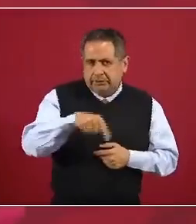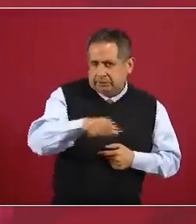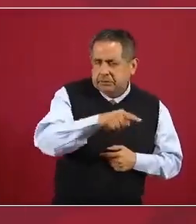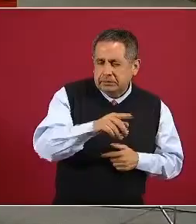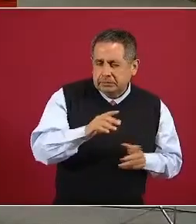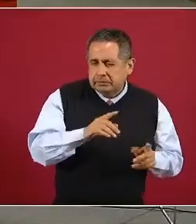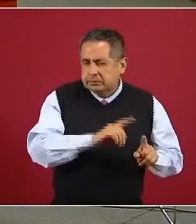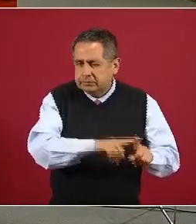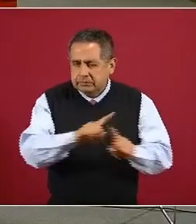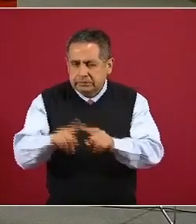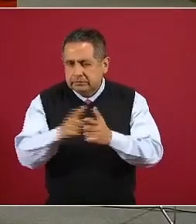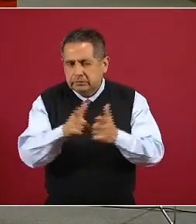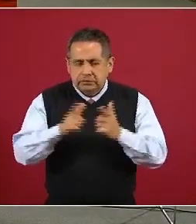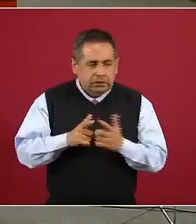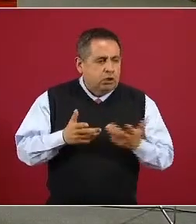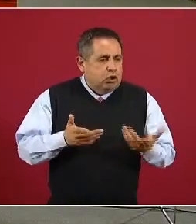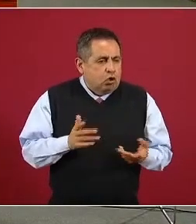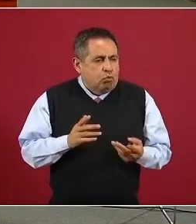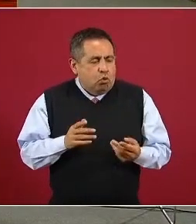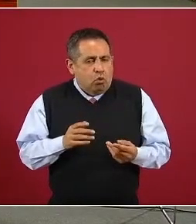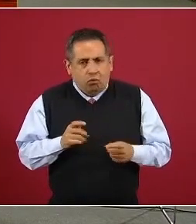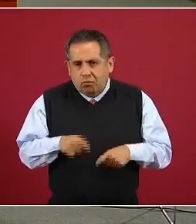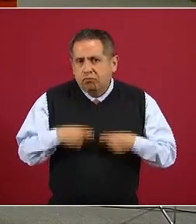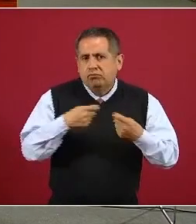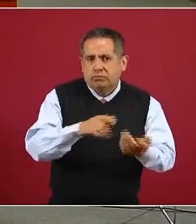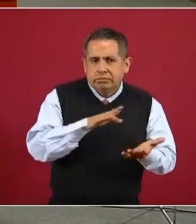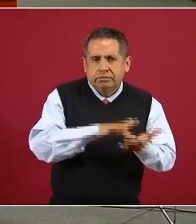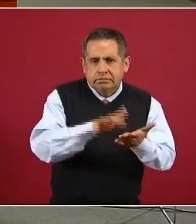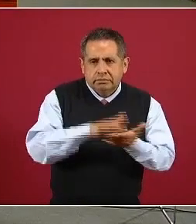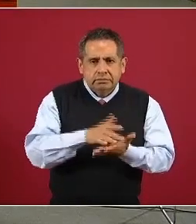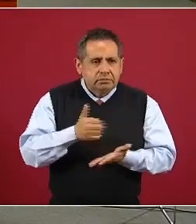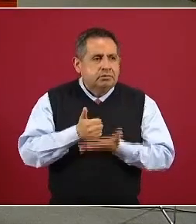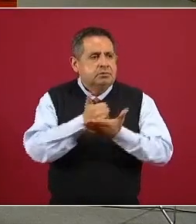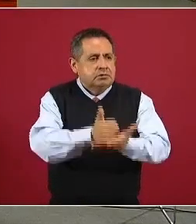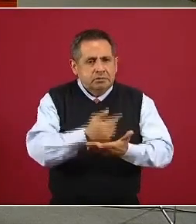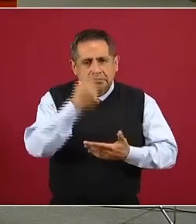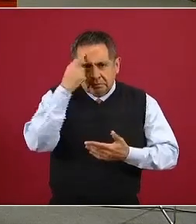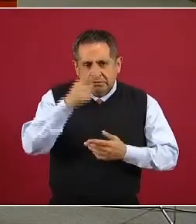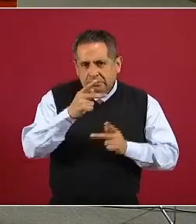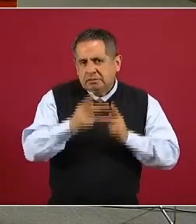afectando a distintos grupos económicos la